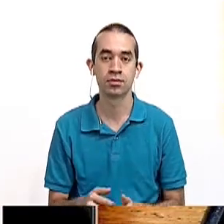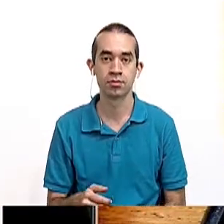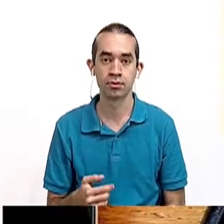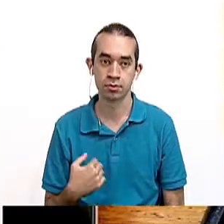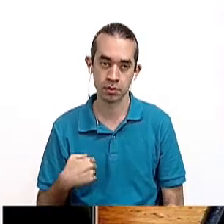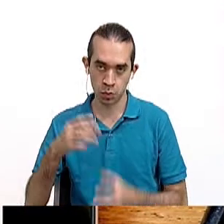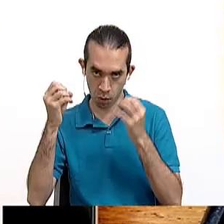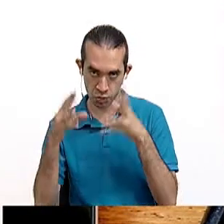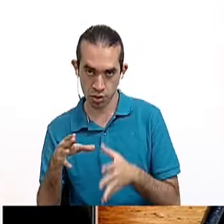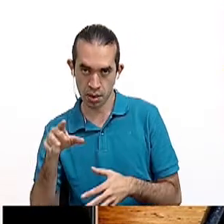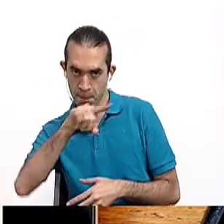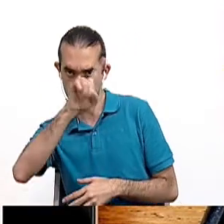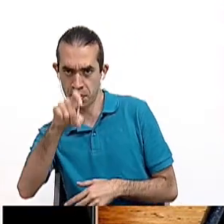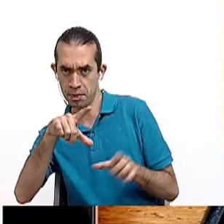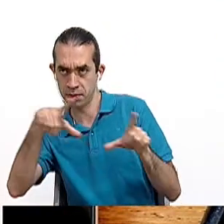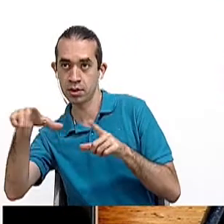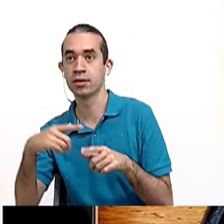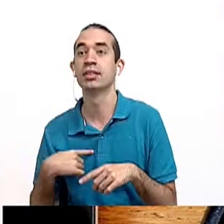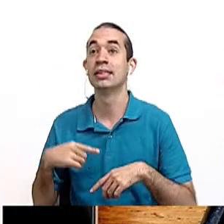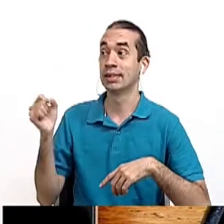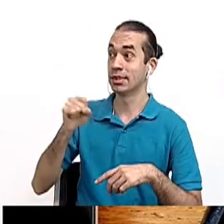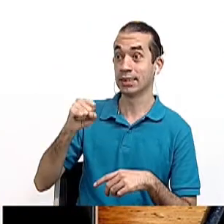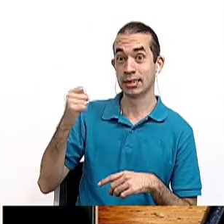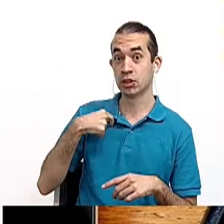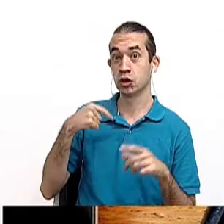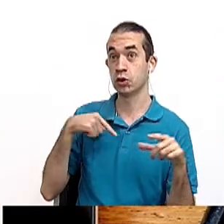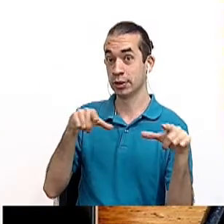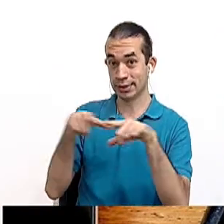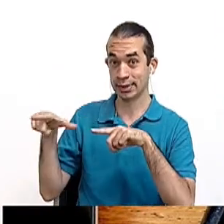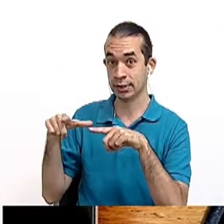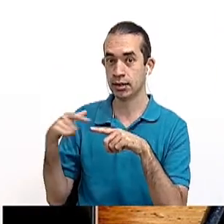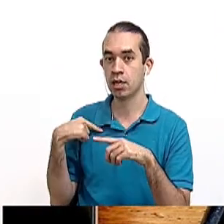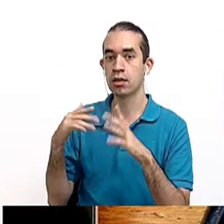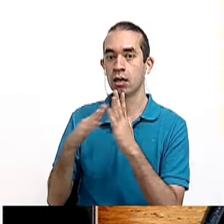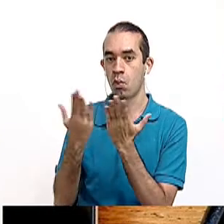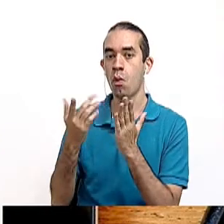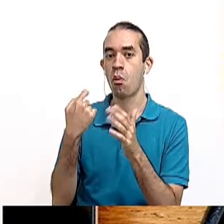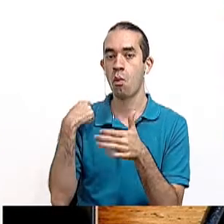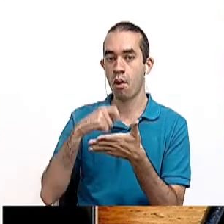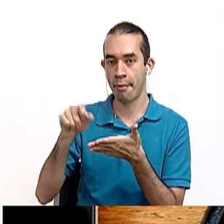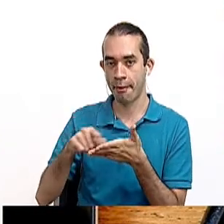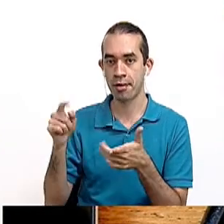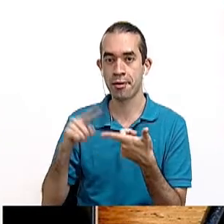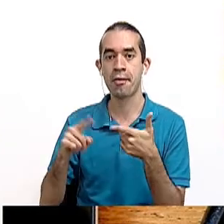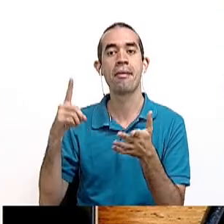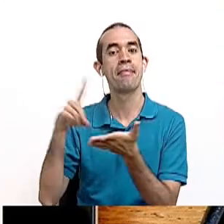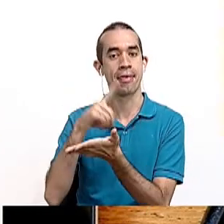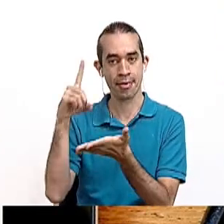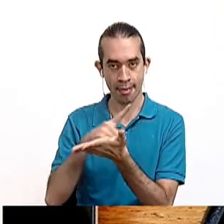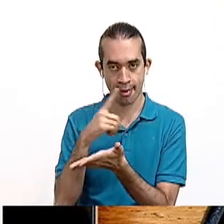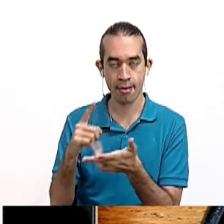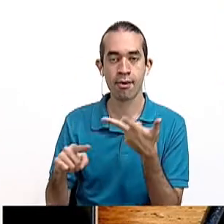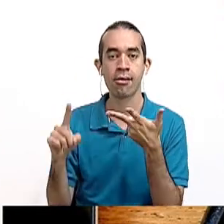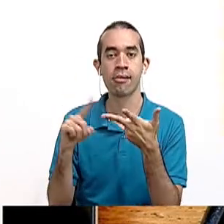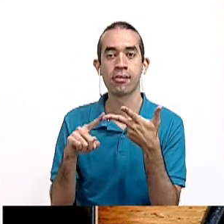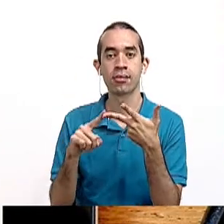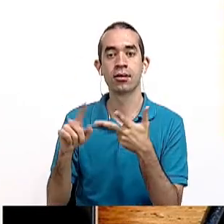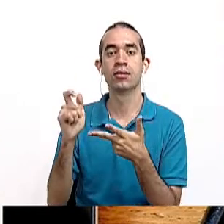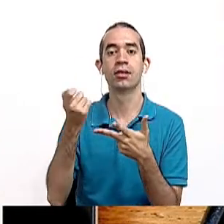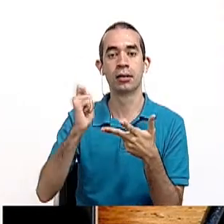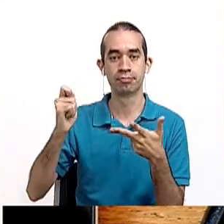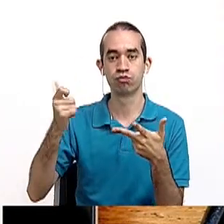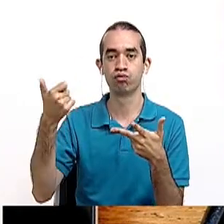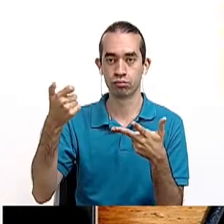¿Preparados? Sí, profe, estoy lista. Tengo mi cuaderno, tengo mi diccionario y también lápiz